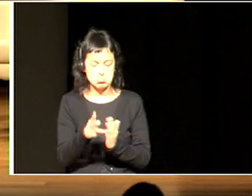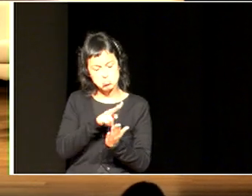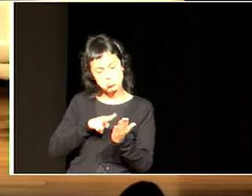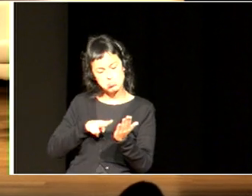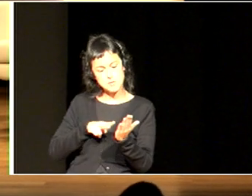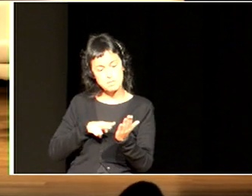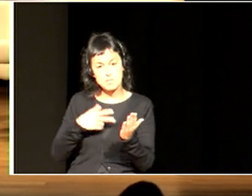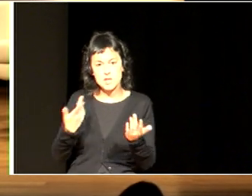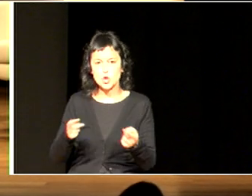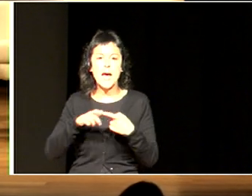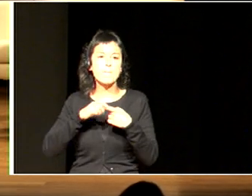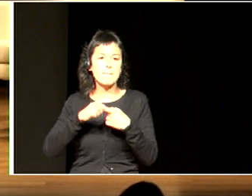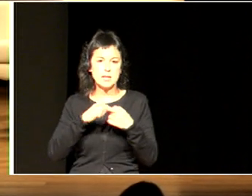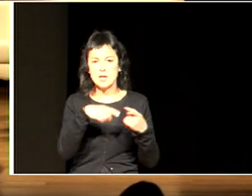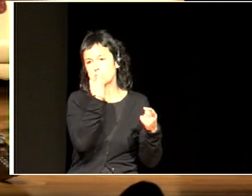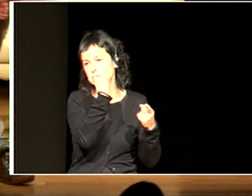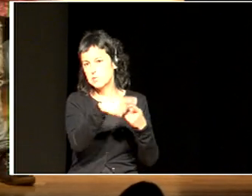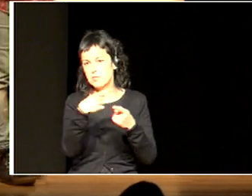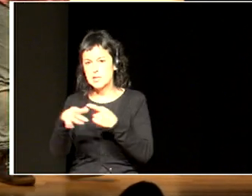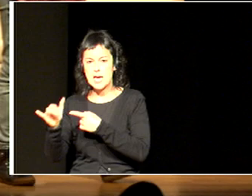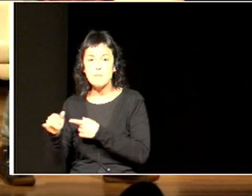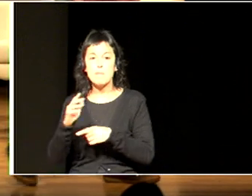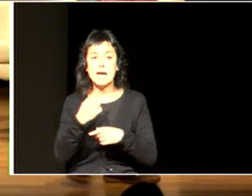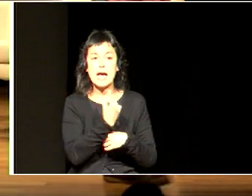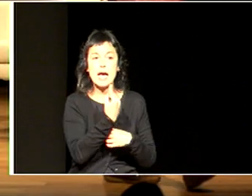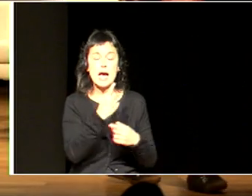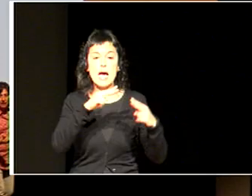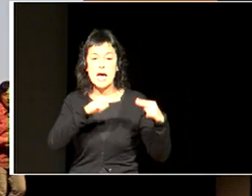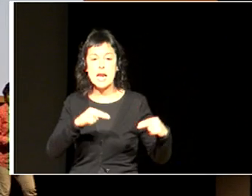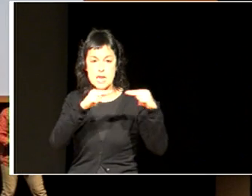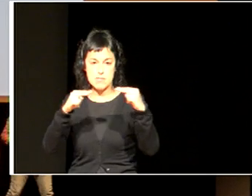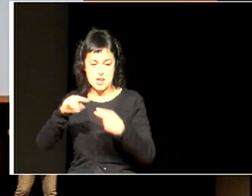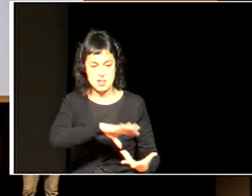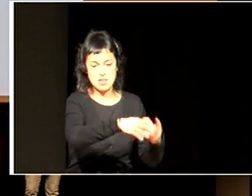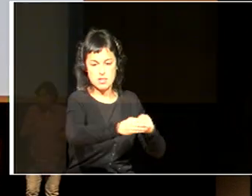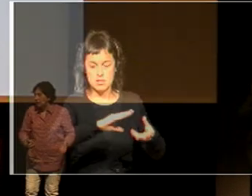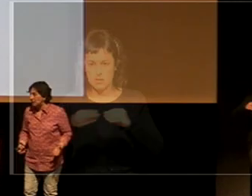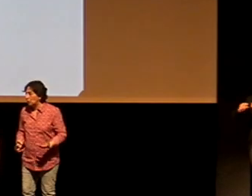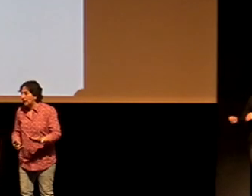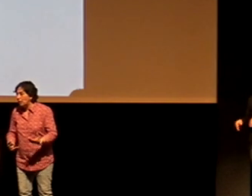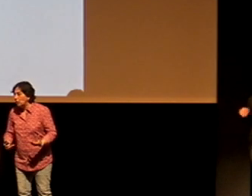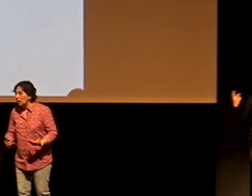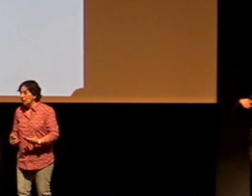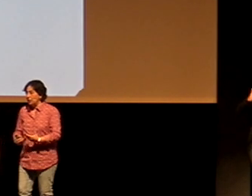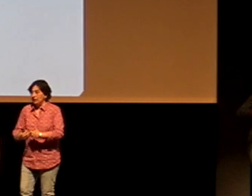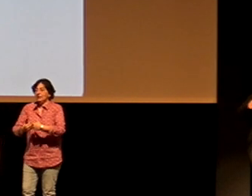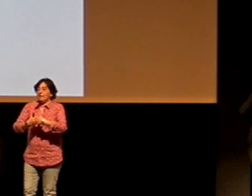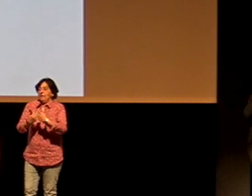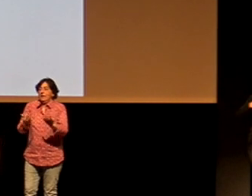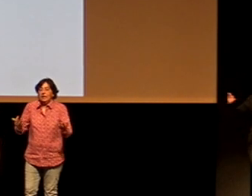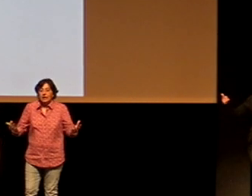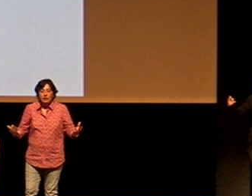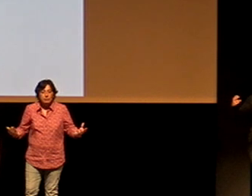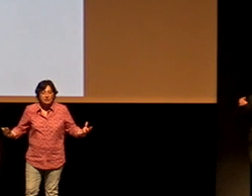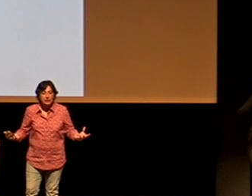material diferente para cada nivel todo ese material lo tendréis públicamente colgado y podréis acceder